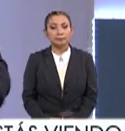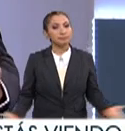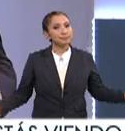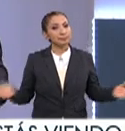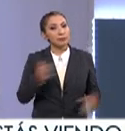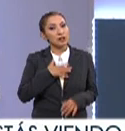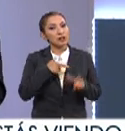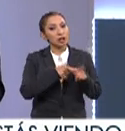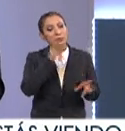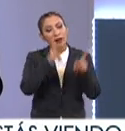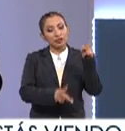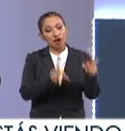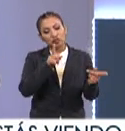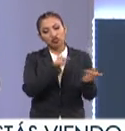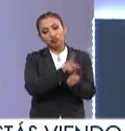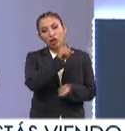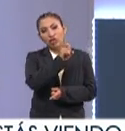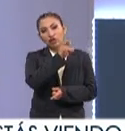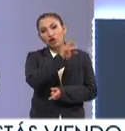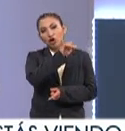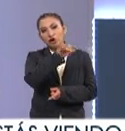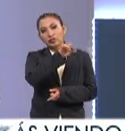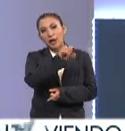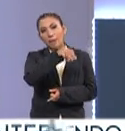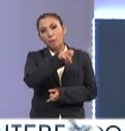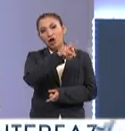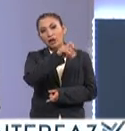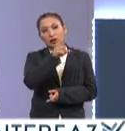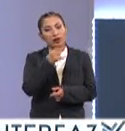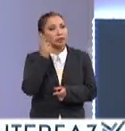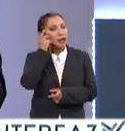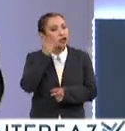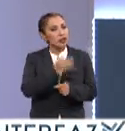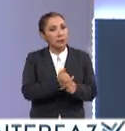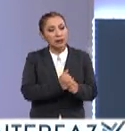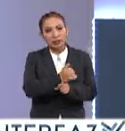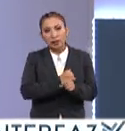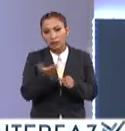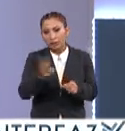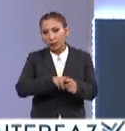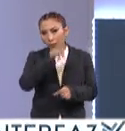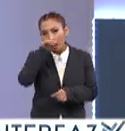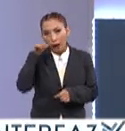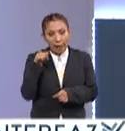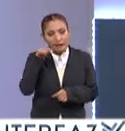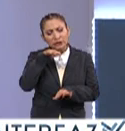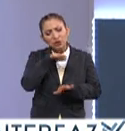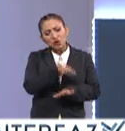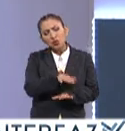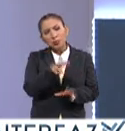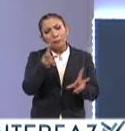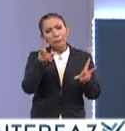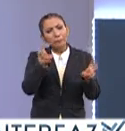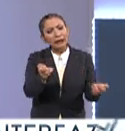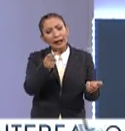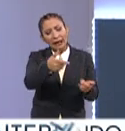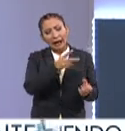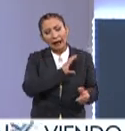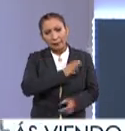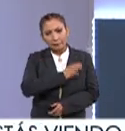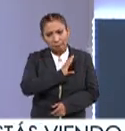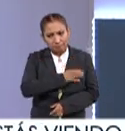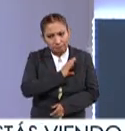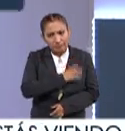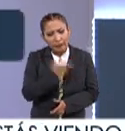Y bueno, pues seguimos platicando con el doctor José Moreno Rodríguez, director de investigación del Hospital Juárez de México, precisamente sobre pues el